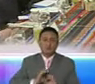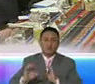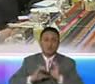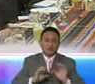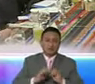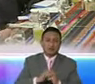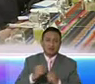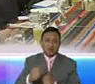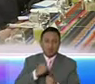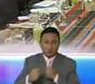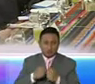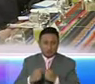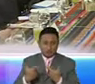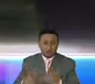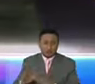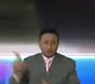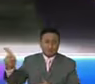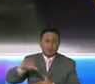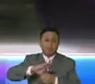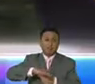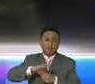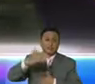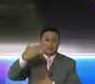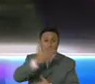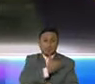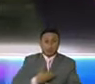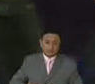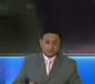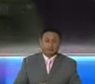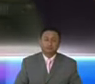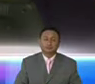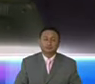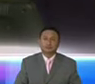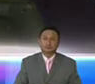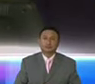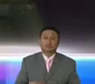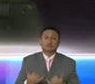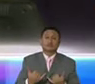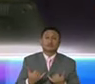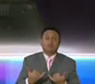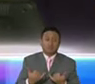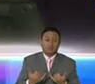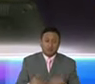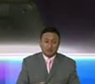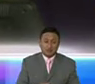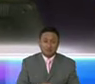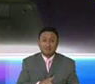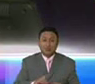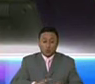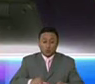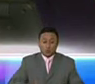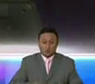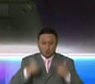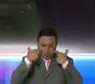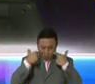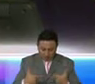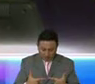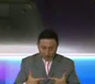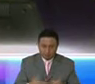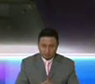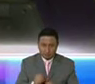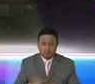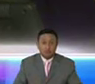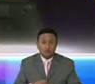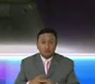con los medios de comunicación desde Carondelet. Que vamos a hacer una cirugía mayor a la corrupción, que vamos a